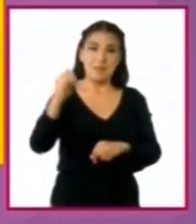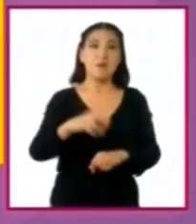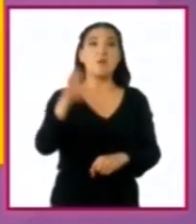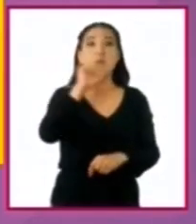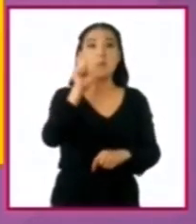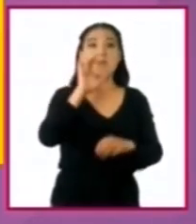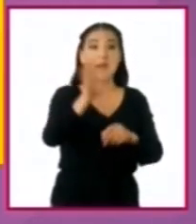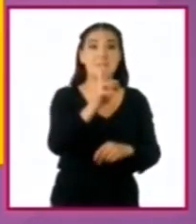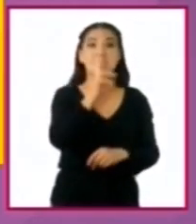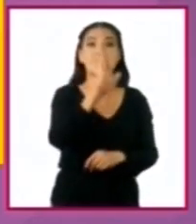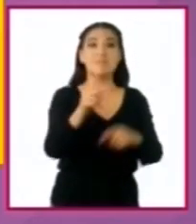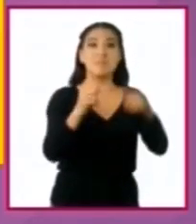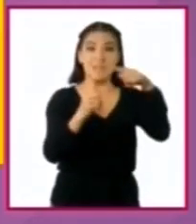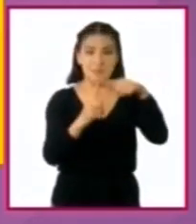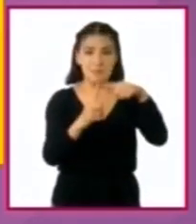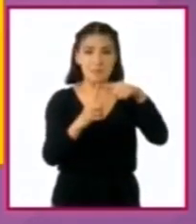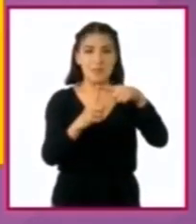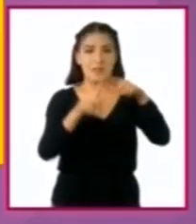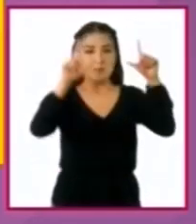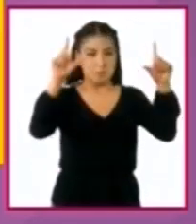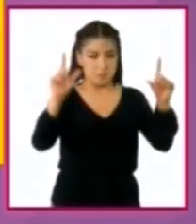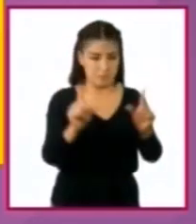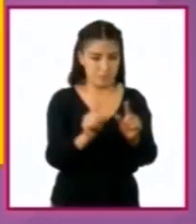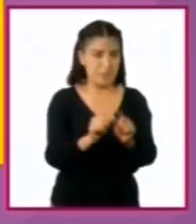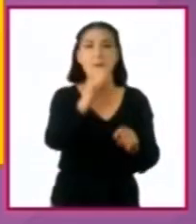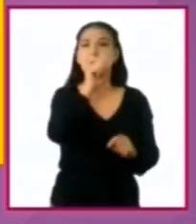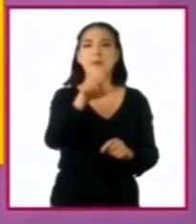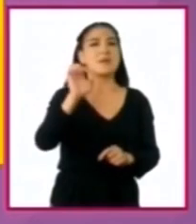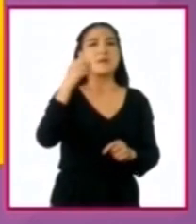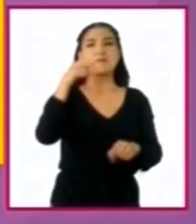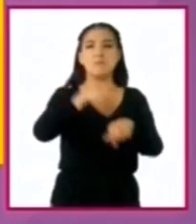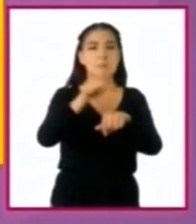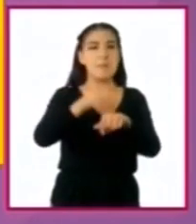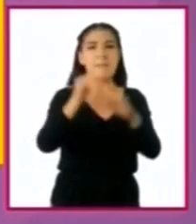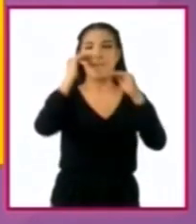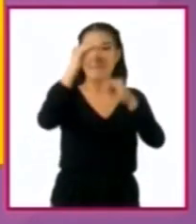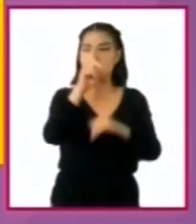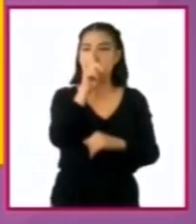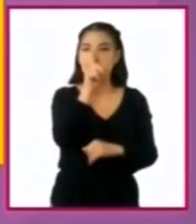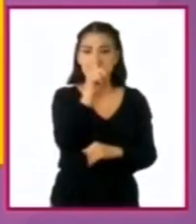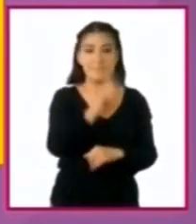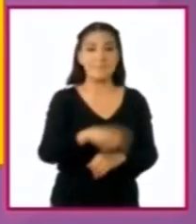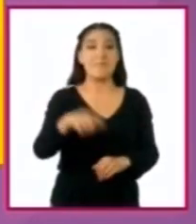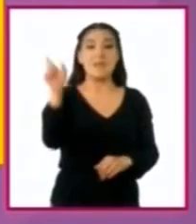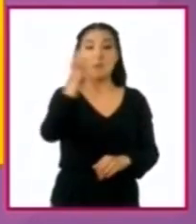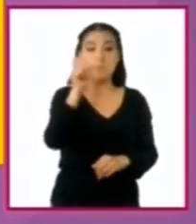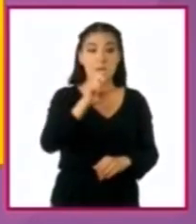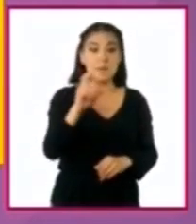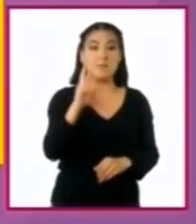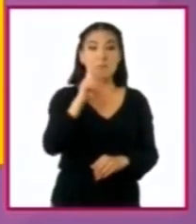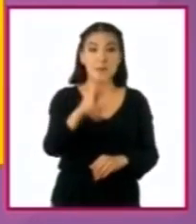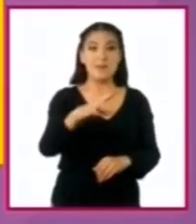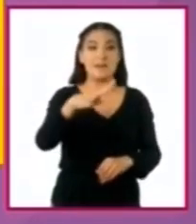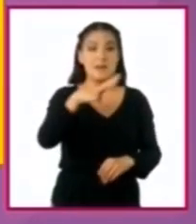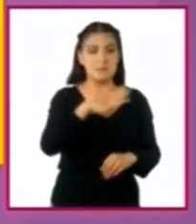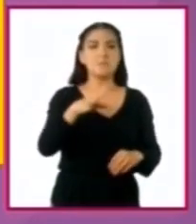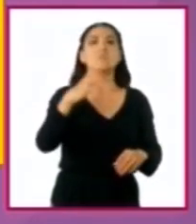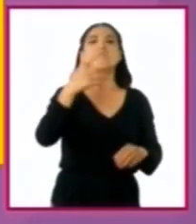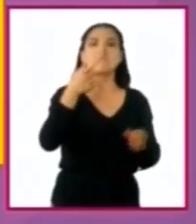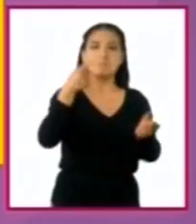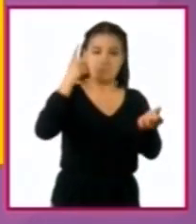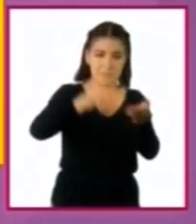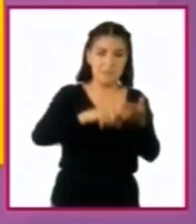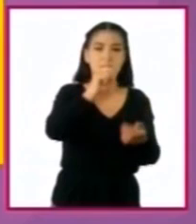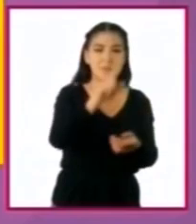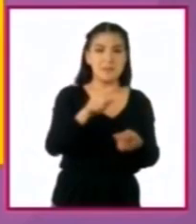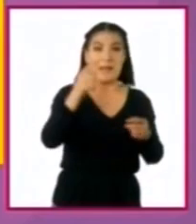división como si ambos números fueran enteros. Si es necesario, también en este caso se agregan ceros